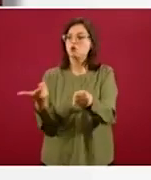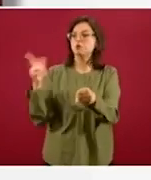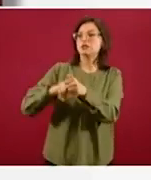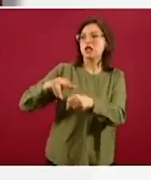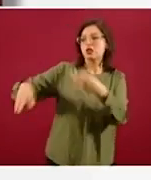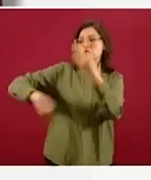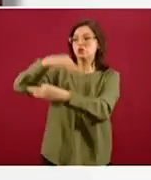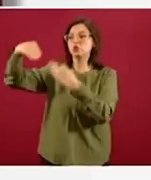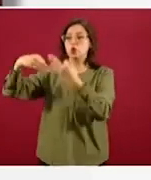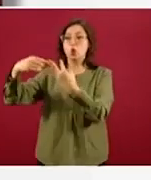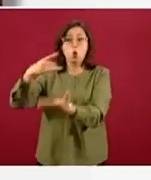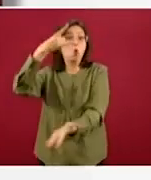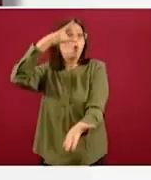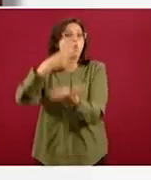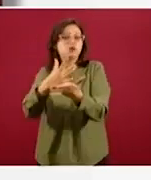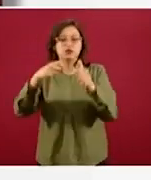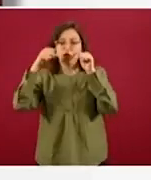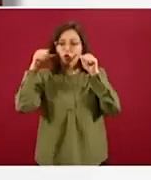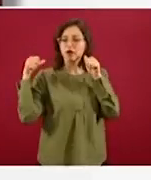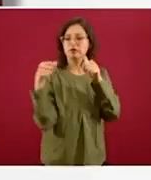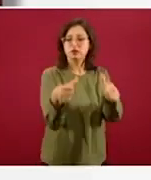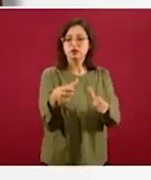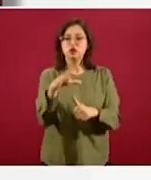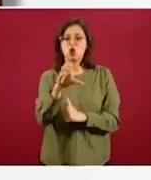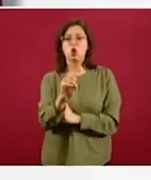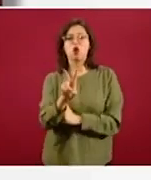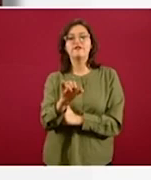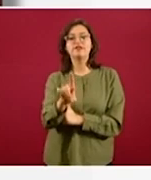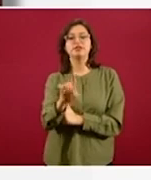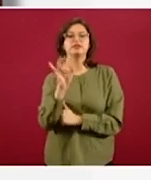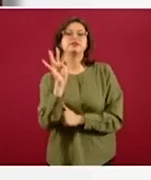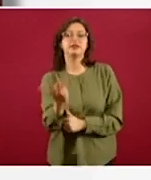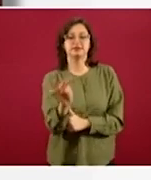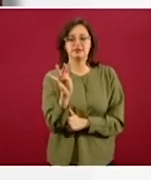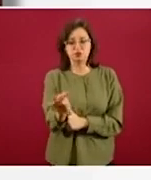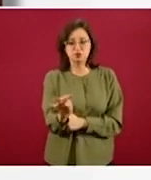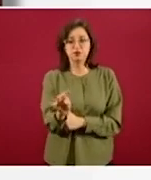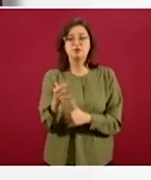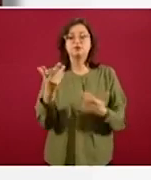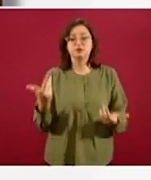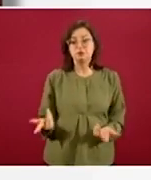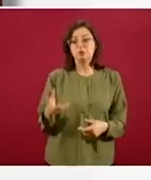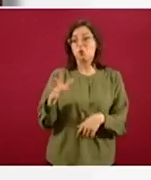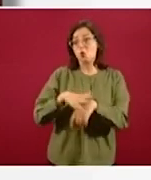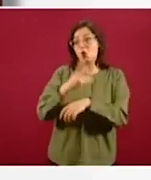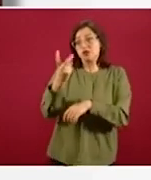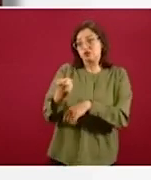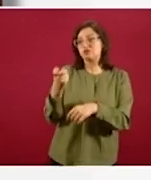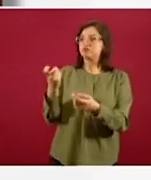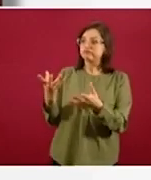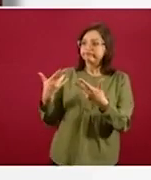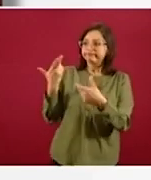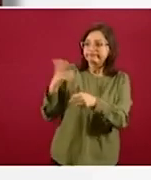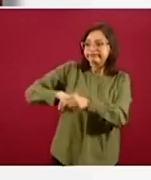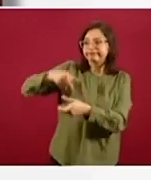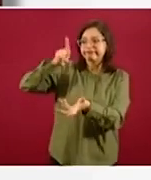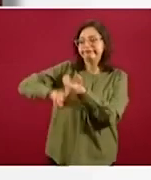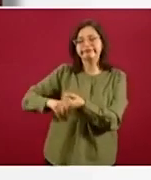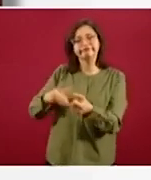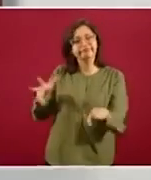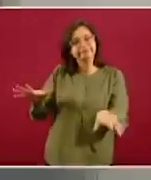atención de pacientes graves, en este caso por COVID-19, como modelo de reconversión. Es importante